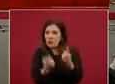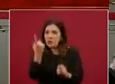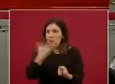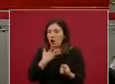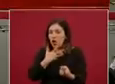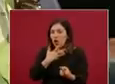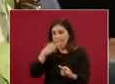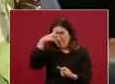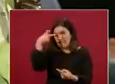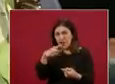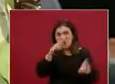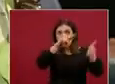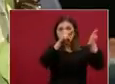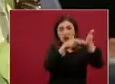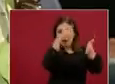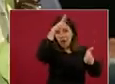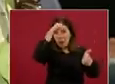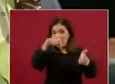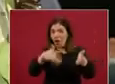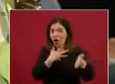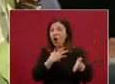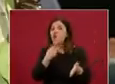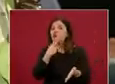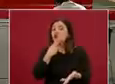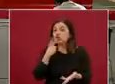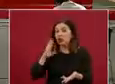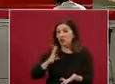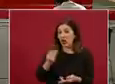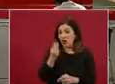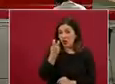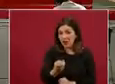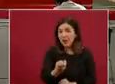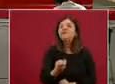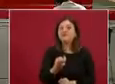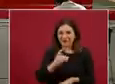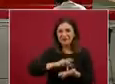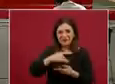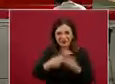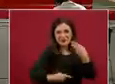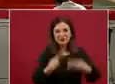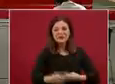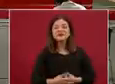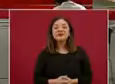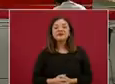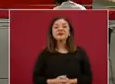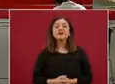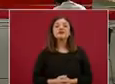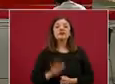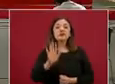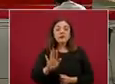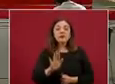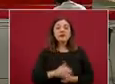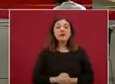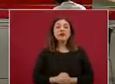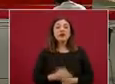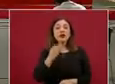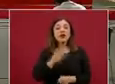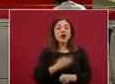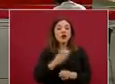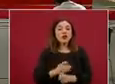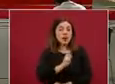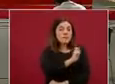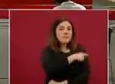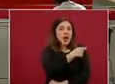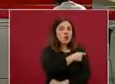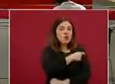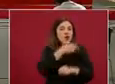apuntando México usa este tipo de tecnología. Muchas gracias, Arturo, por estas preguntas. Retomemos en qué vamos con